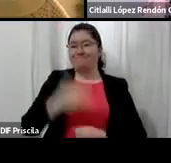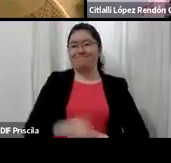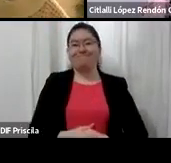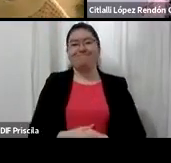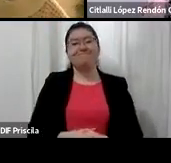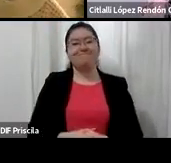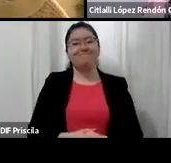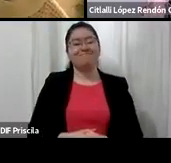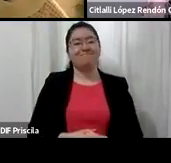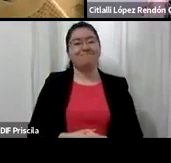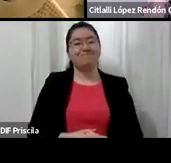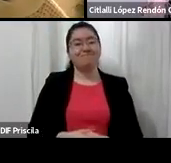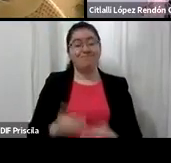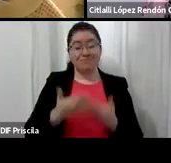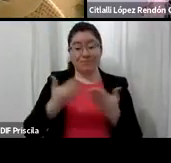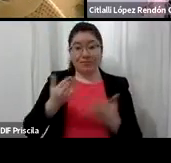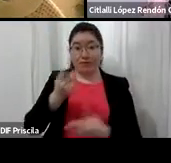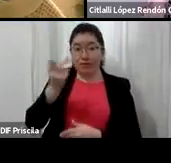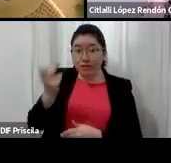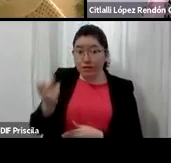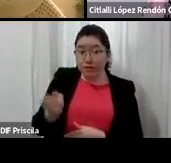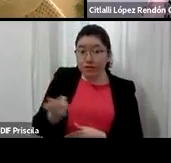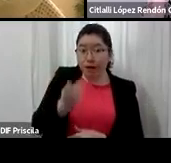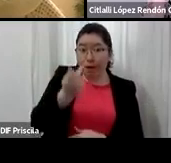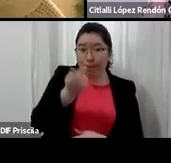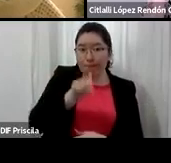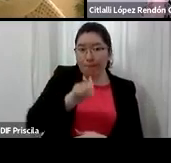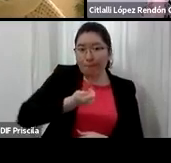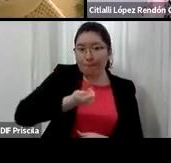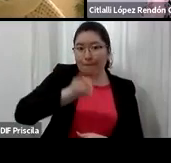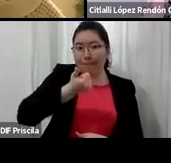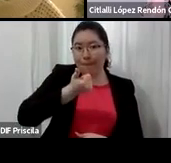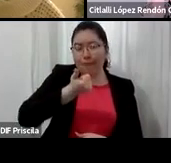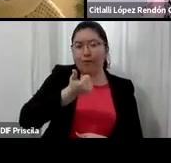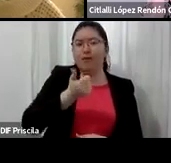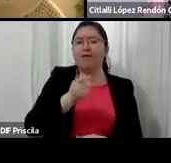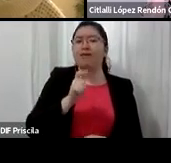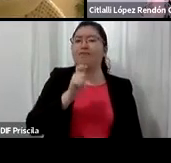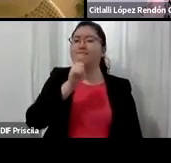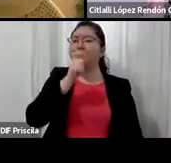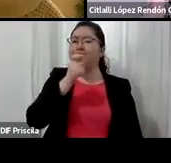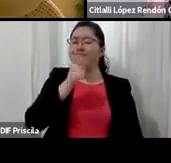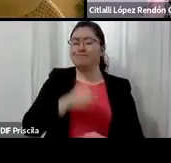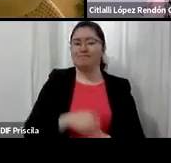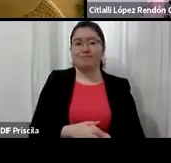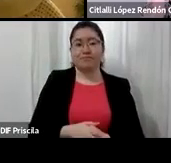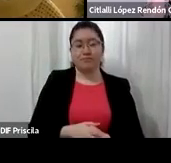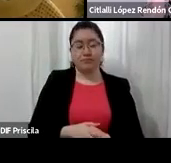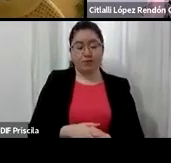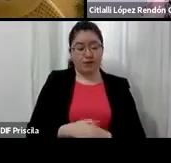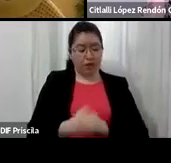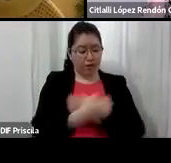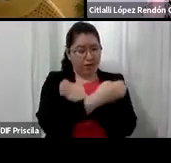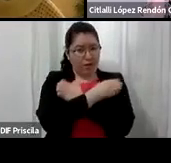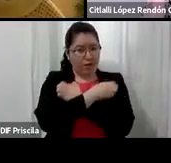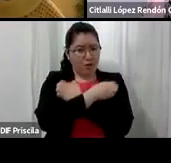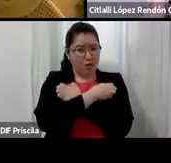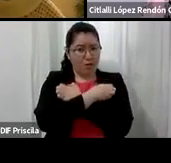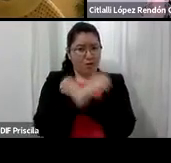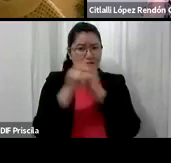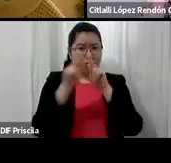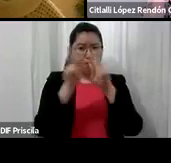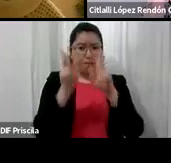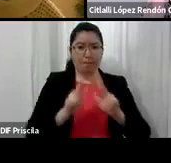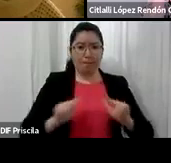Pues la primera pregunta que tenemos para iniciar nuestra conversación es, ¿qué es la educación para la paz?